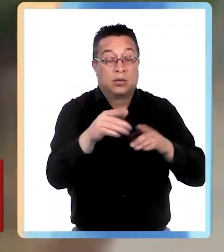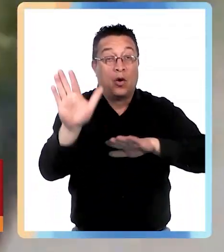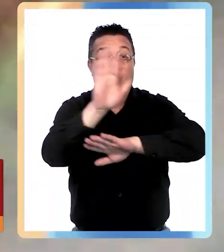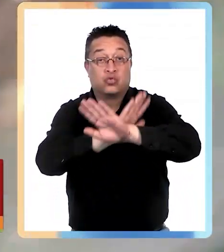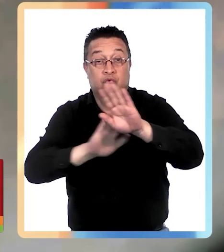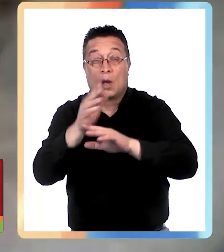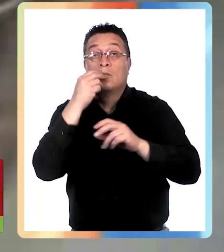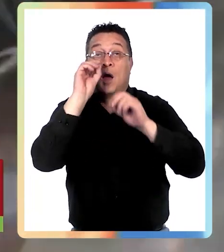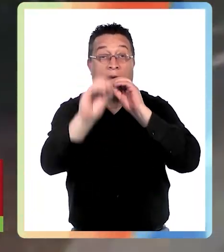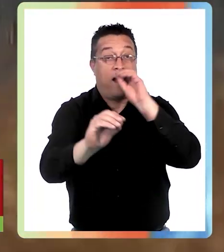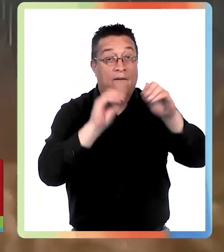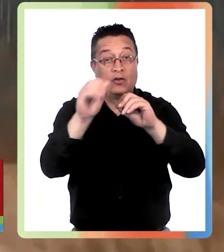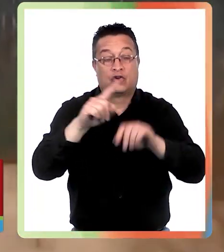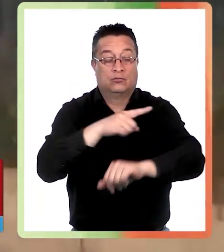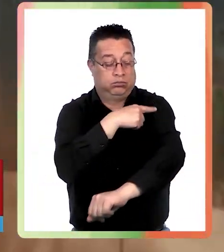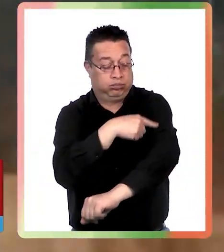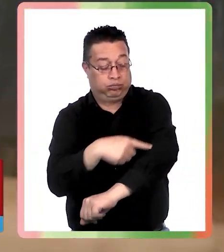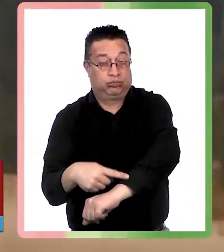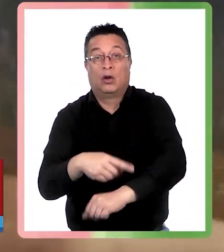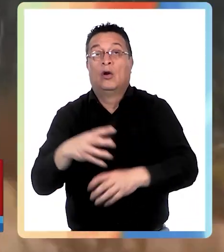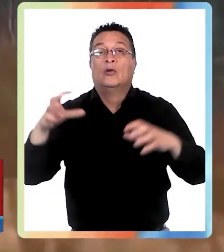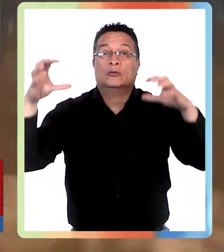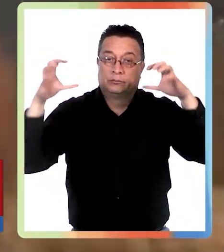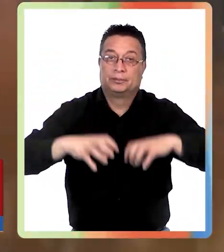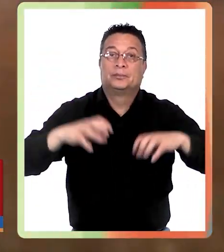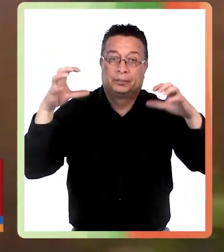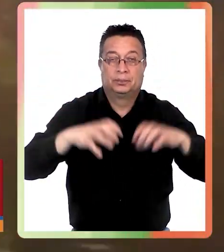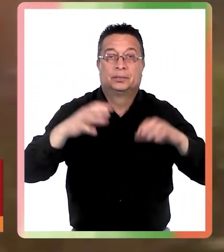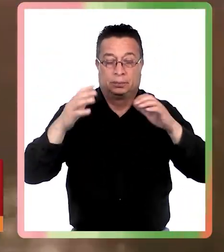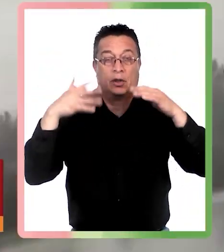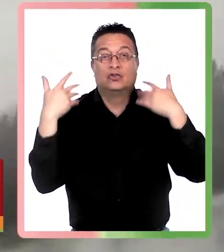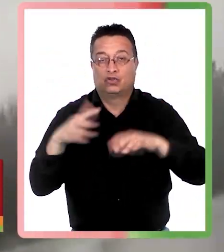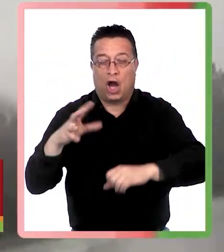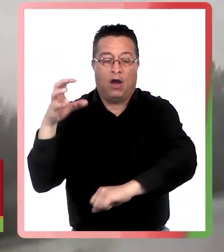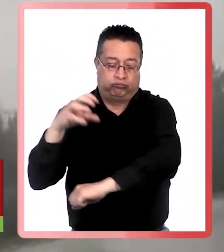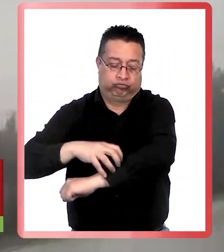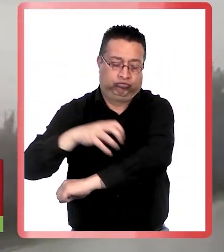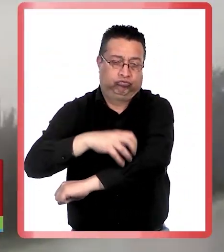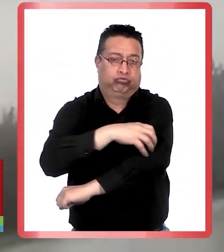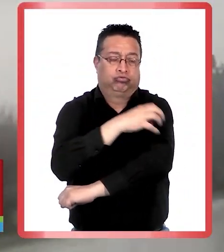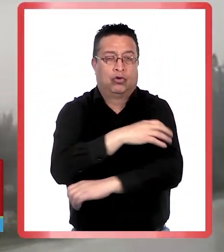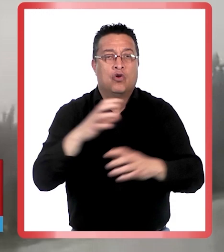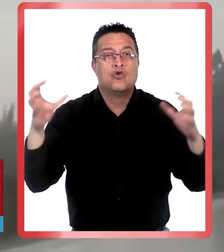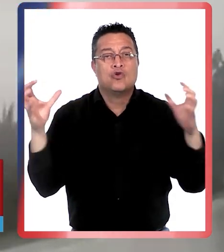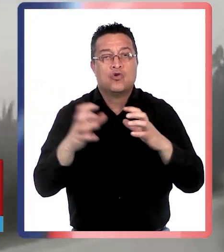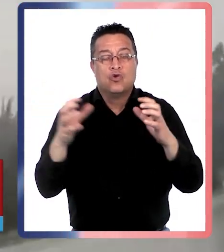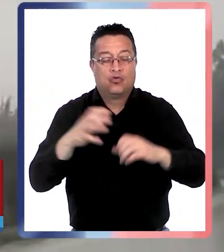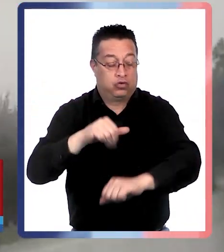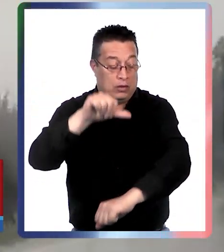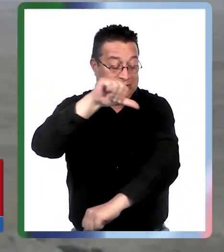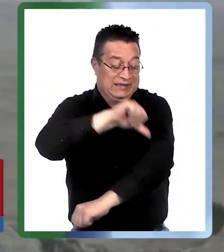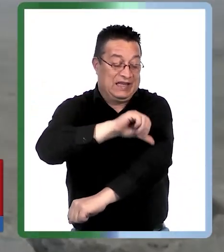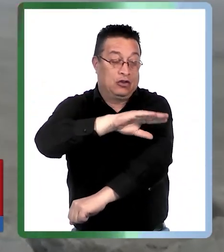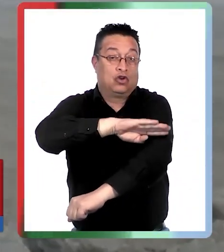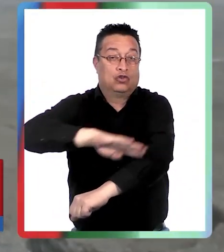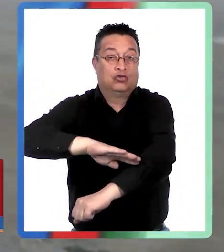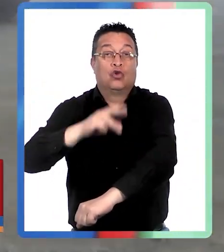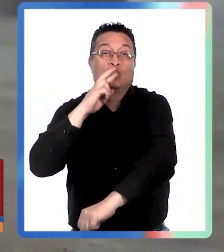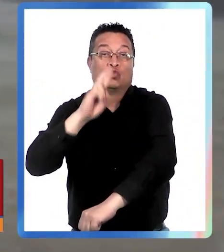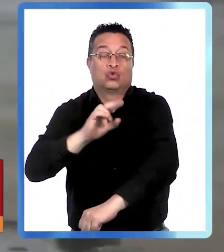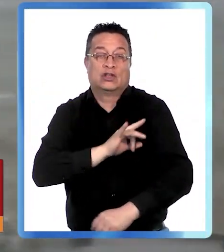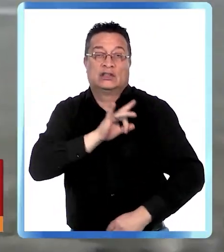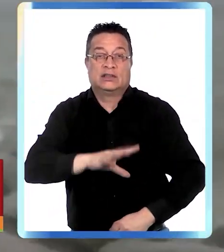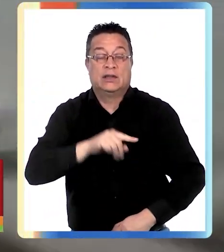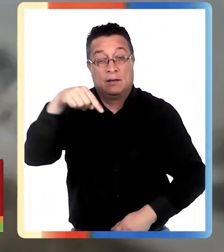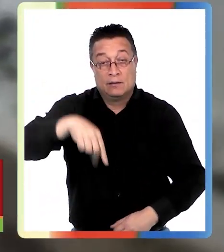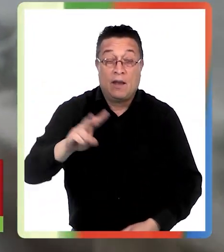diversas alarmas se han activado a lo largo de chile por el nuevo sistema frontal que ya está azotando con gran intensidad a la zona centro